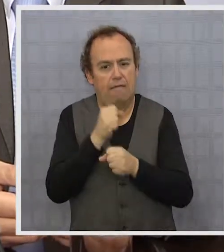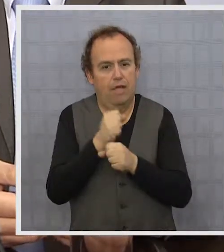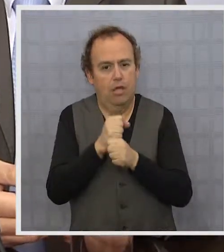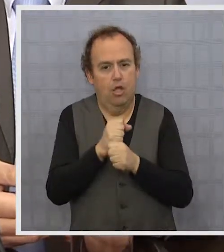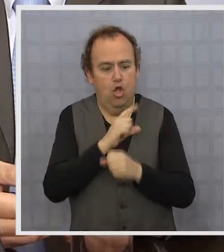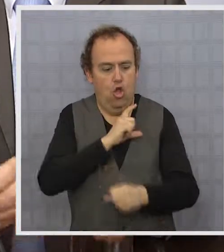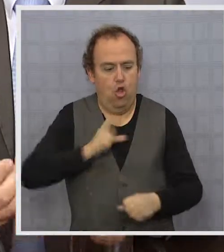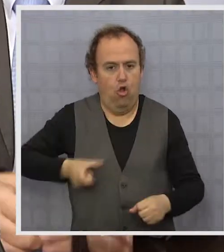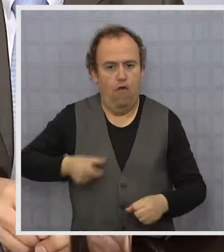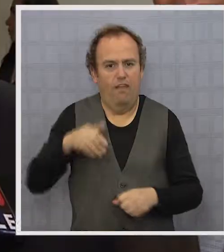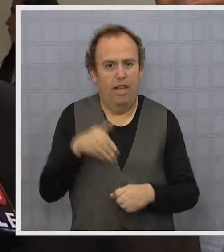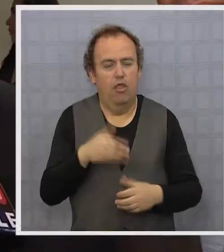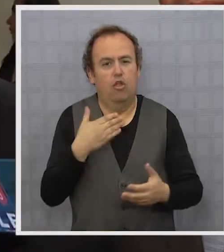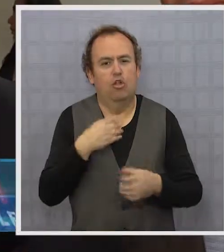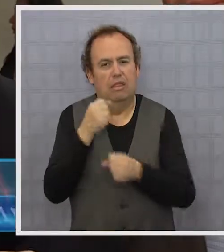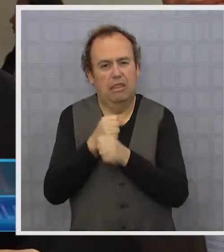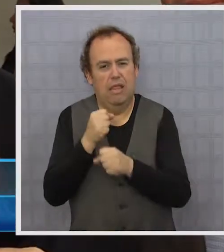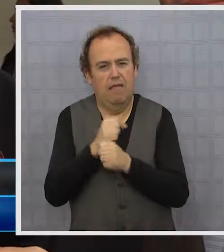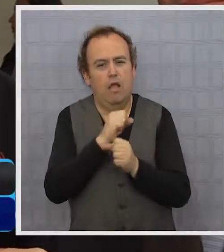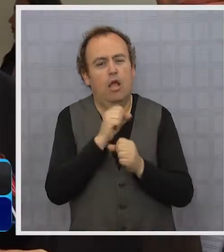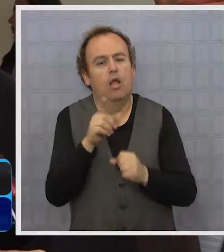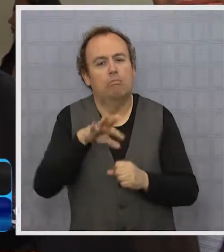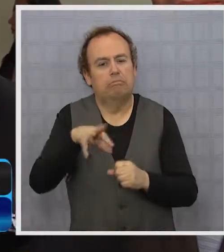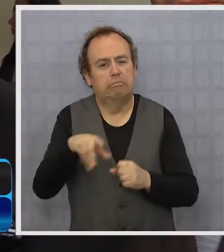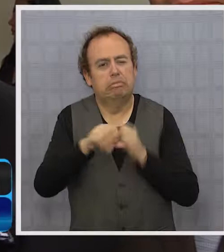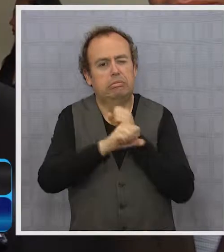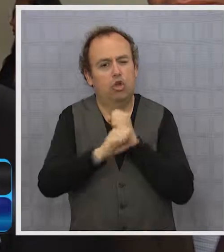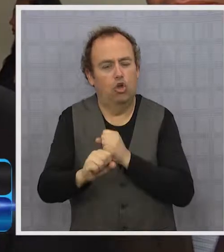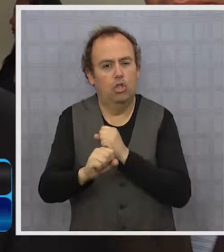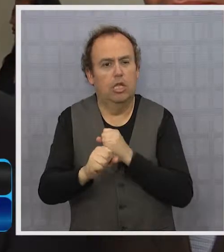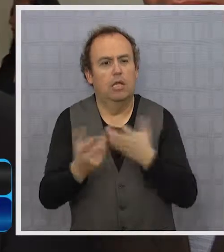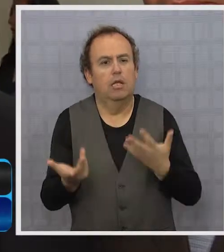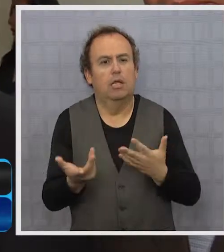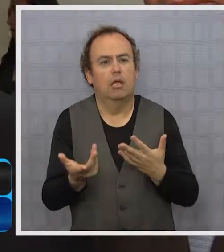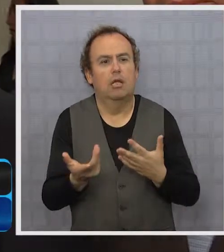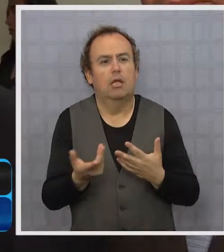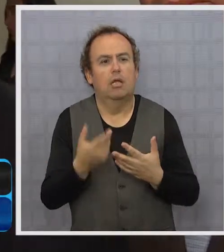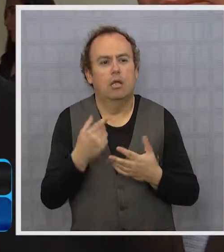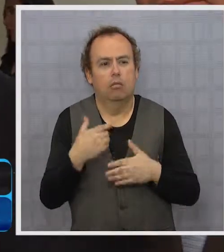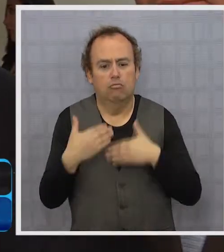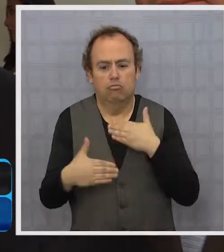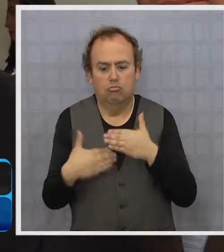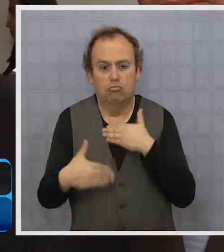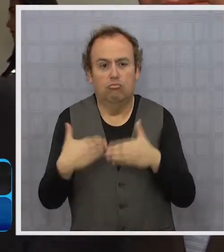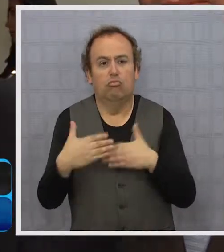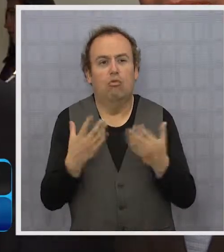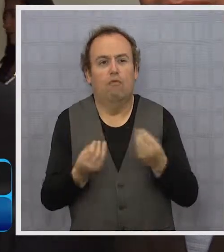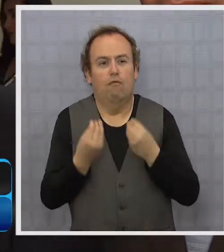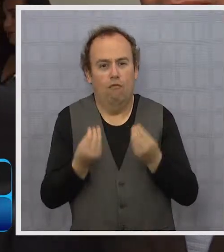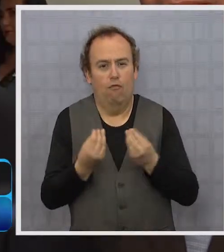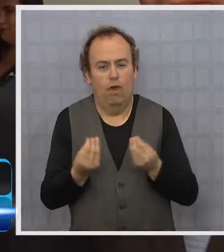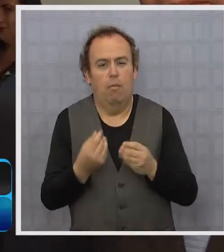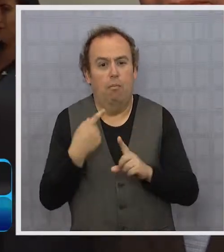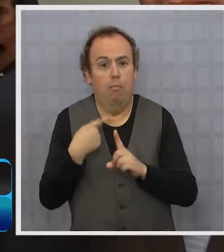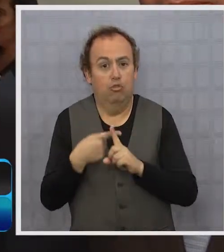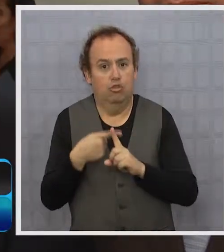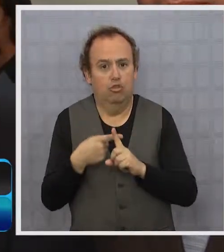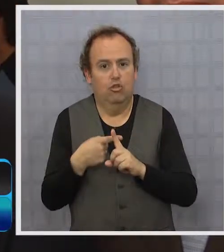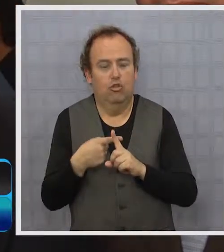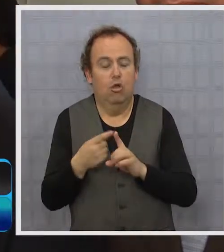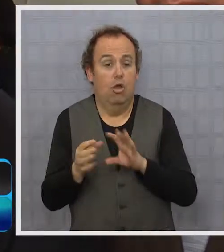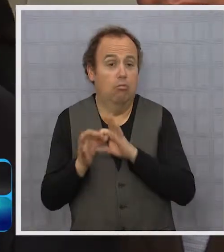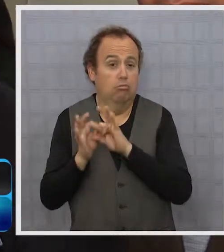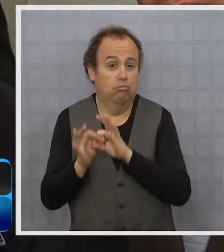gobernador contra la delincuencia labor que ha sido muy fructífera y la verdad que muy